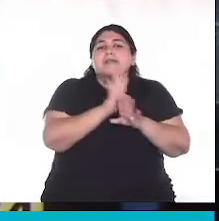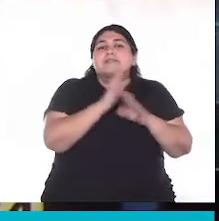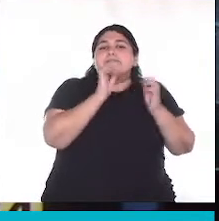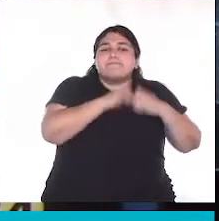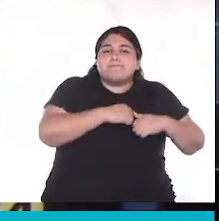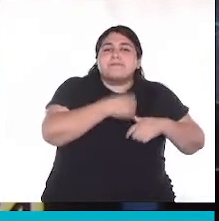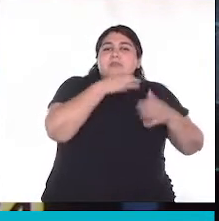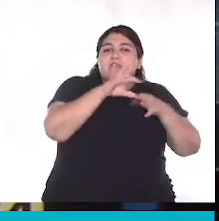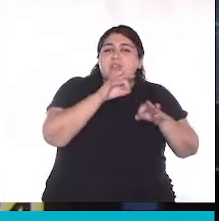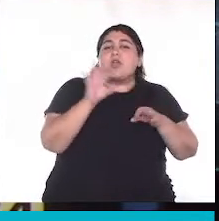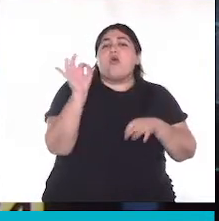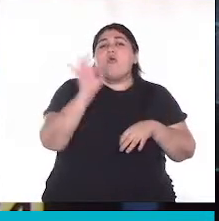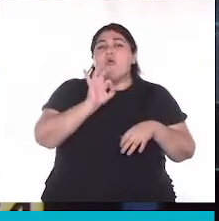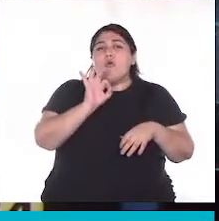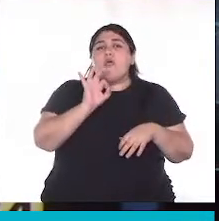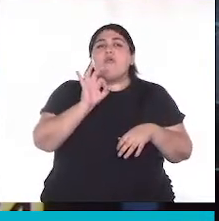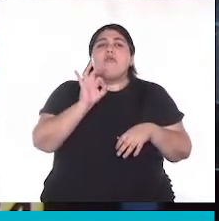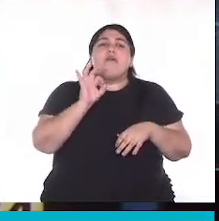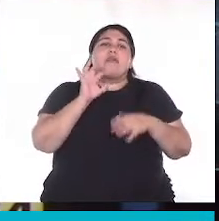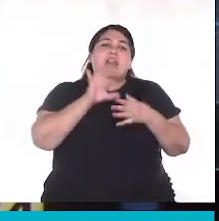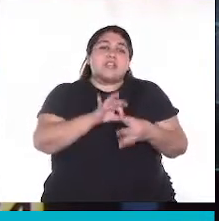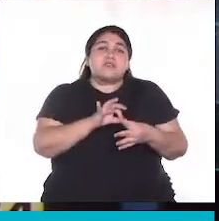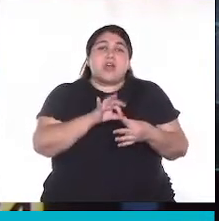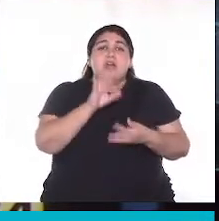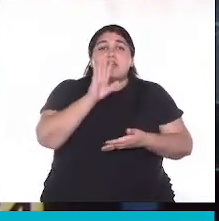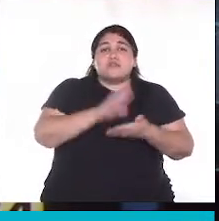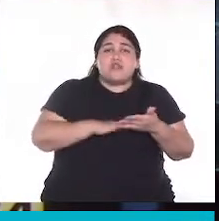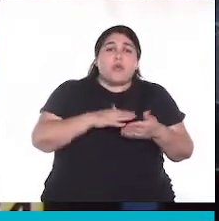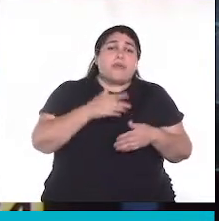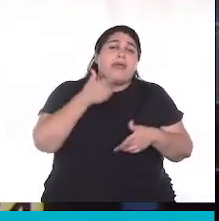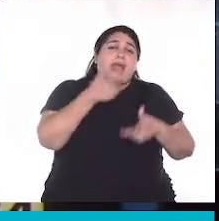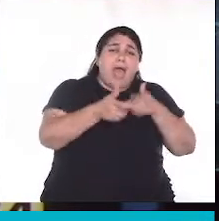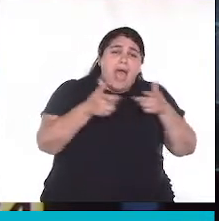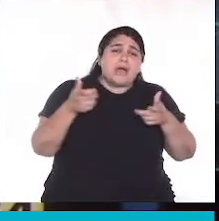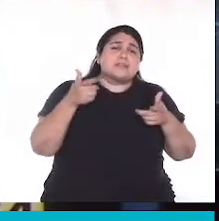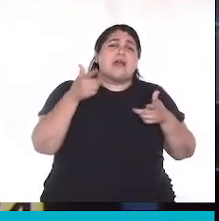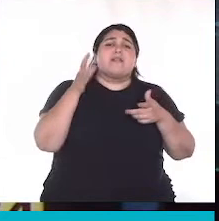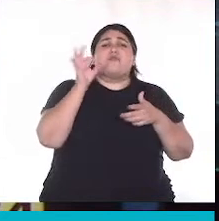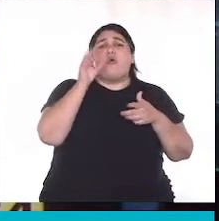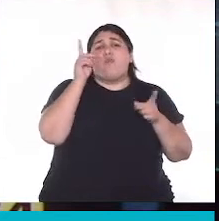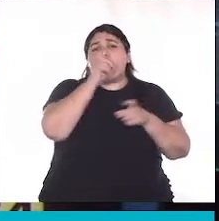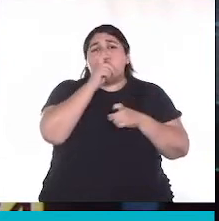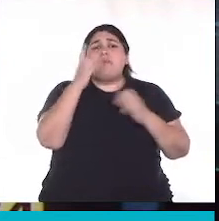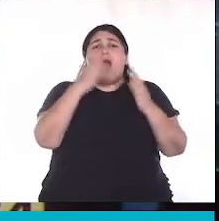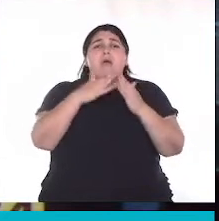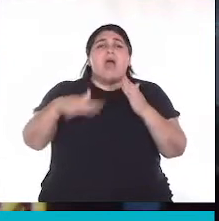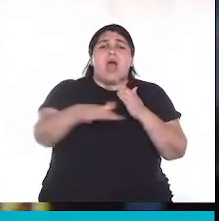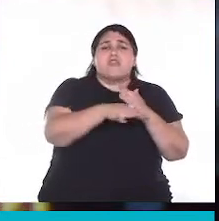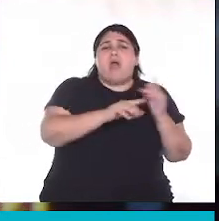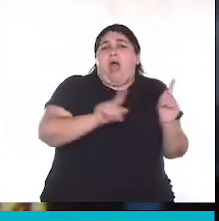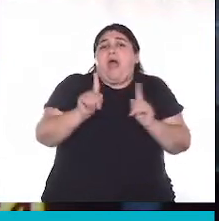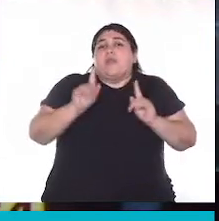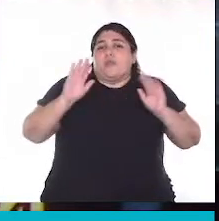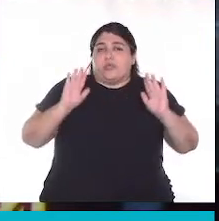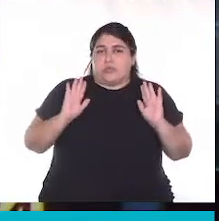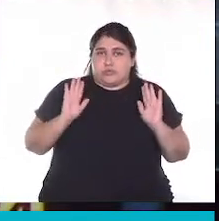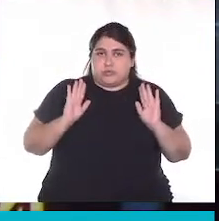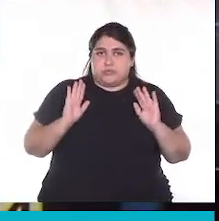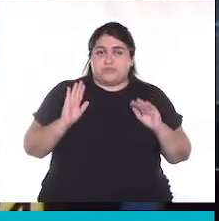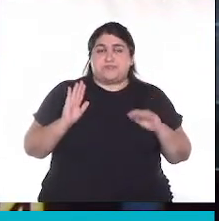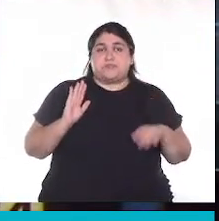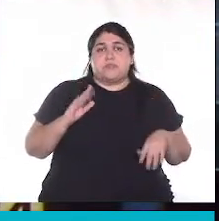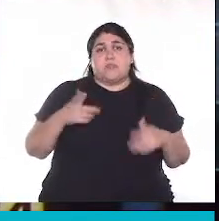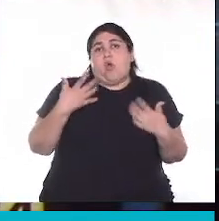O que el consumo está directamente relacionado con acciones criminales o que son problemas de algunos barrios nada más. Por supuesto que